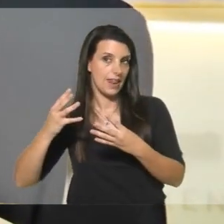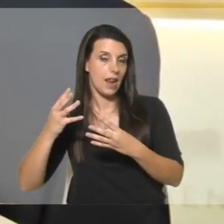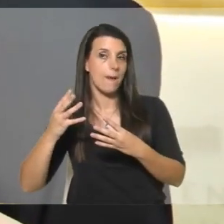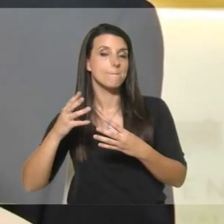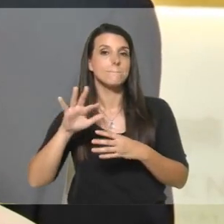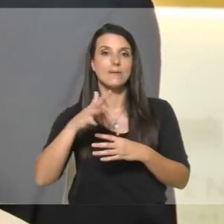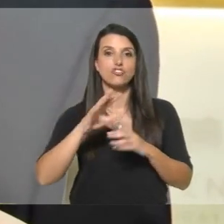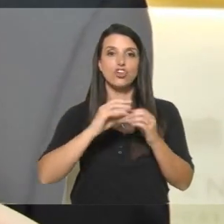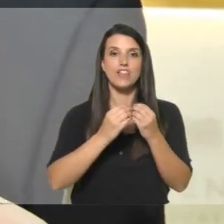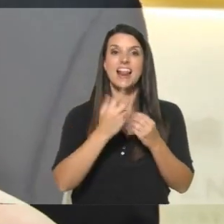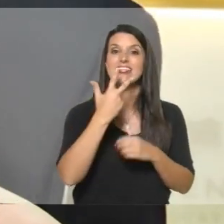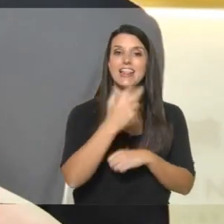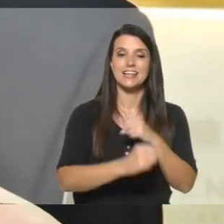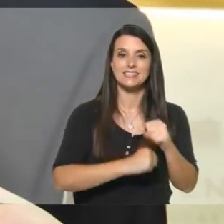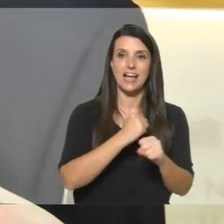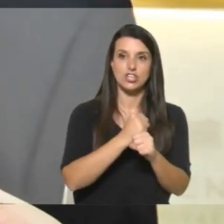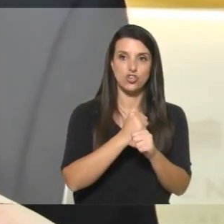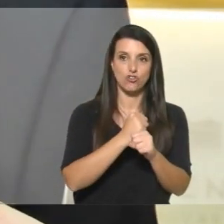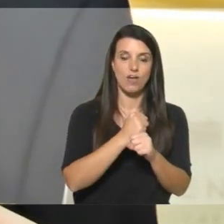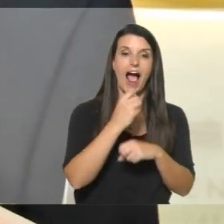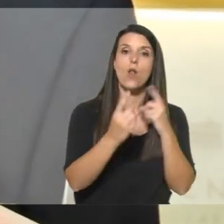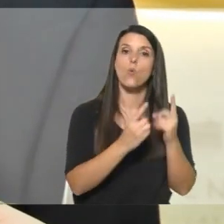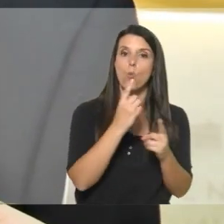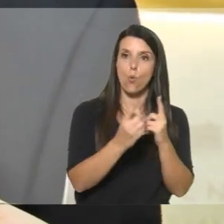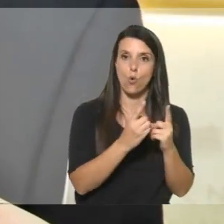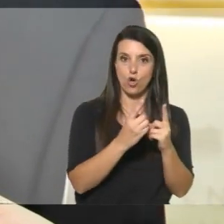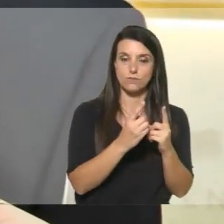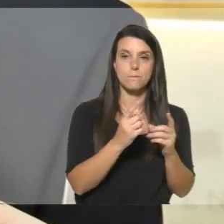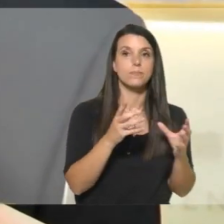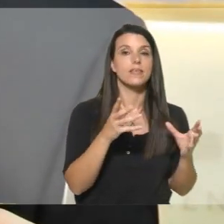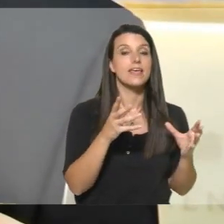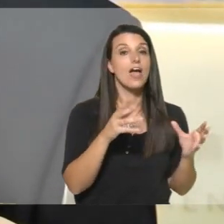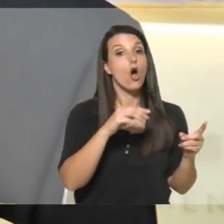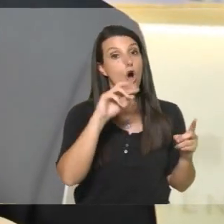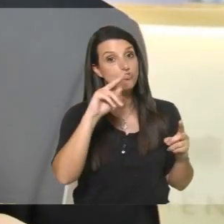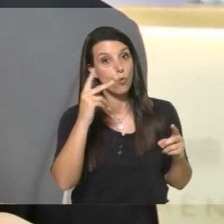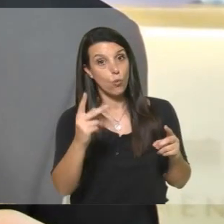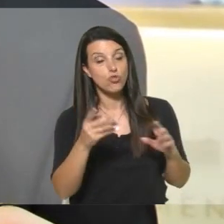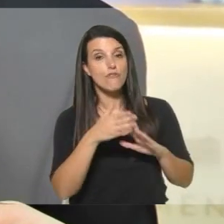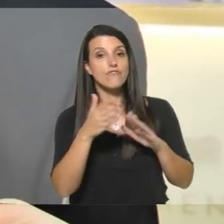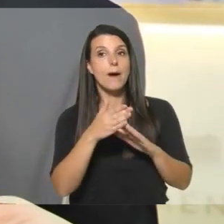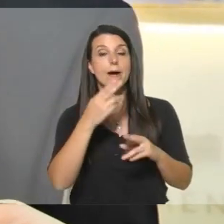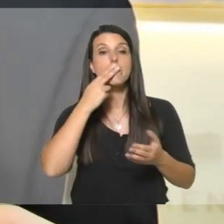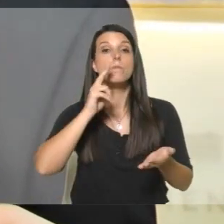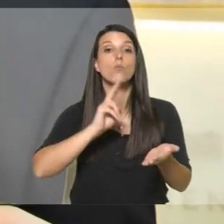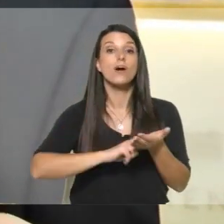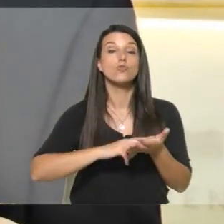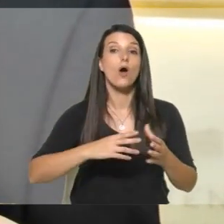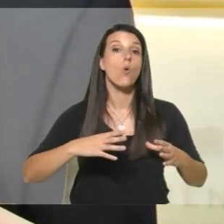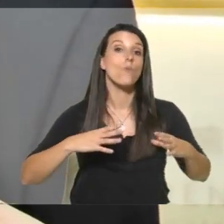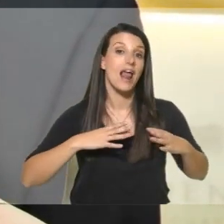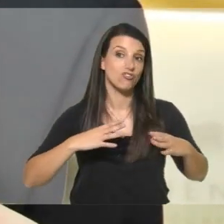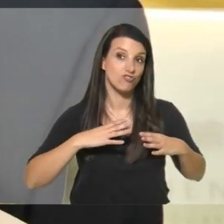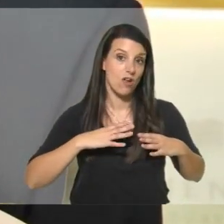aproximadamente son tres los años que se adelantan Para algunas algunas generaciones el segundo elemento es que va a haber un impuesto a las jubilaciones que como